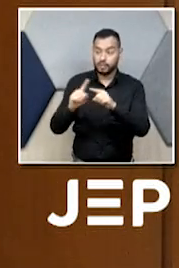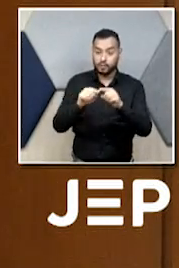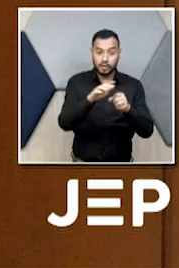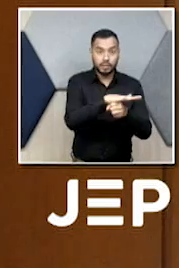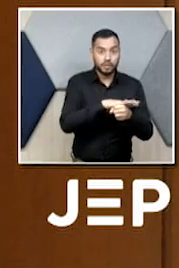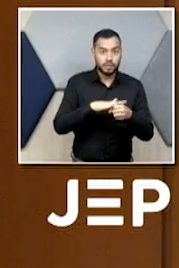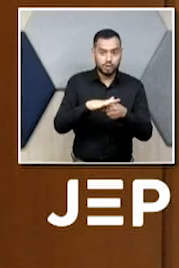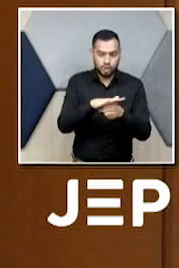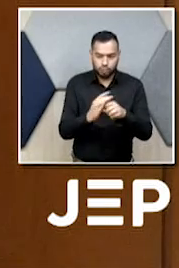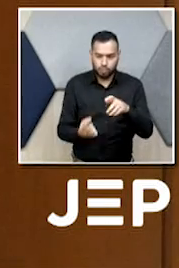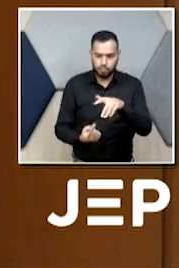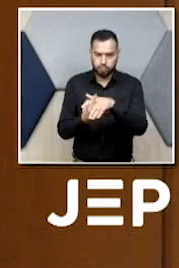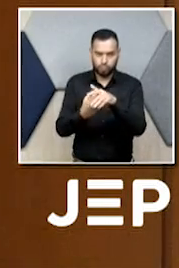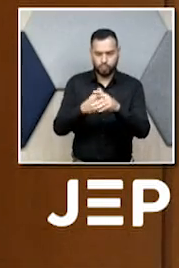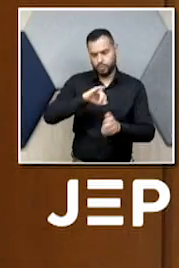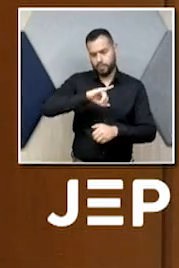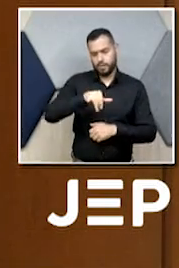Jurisdicción,